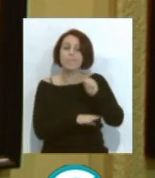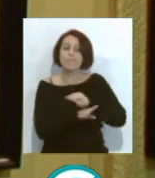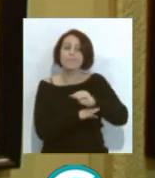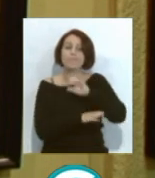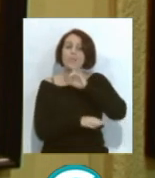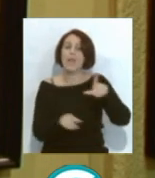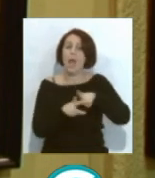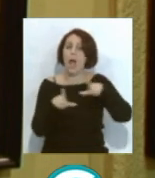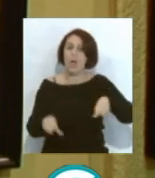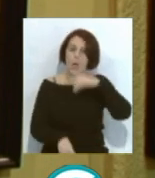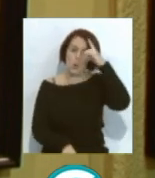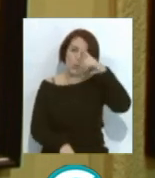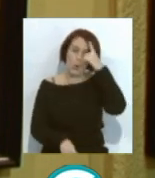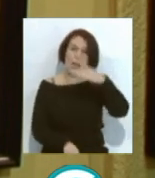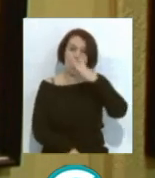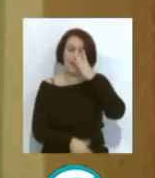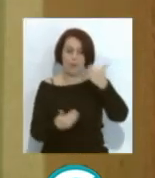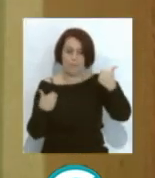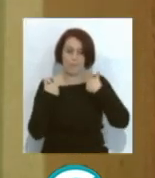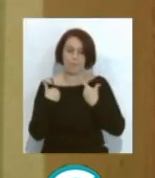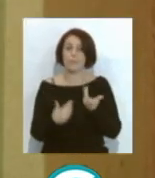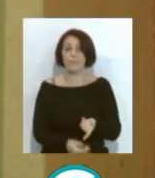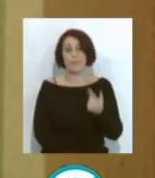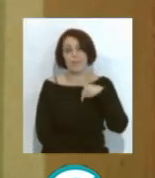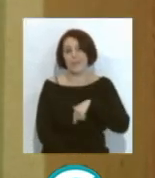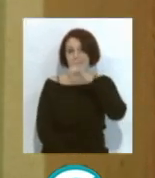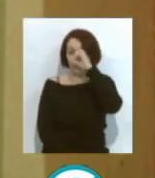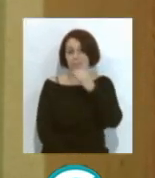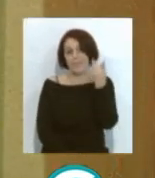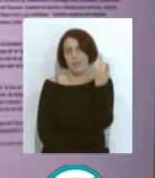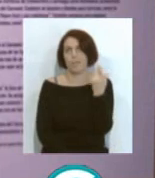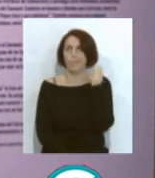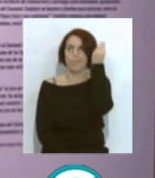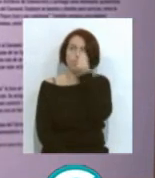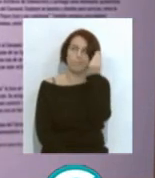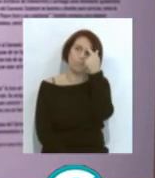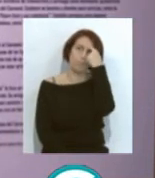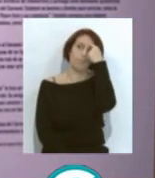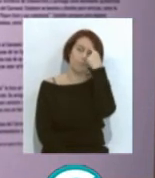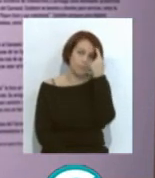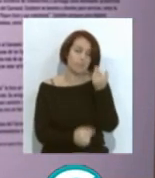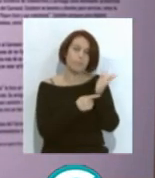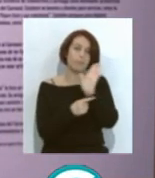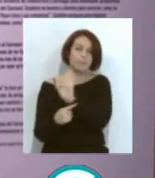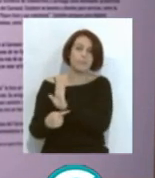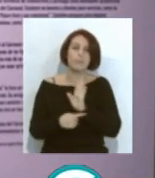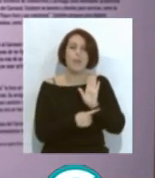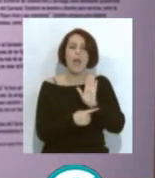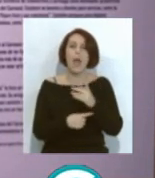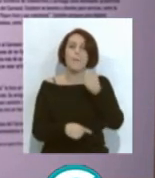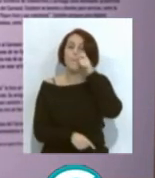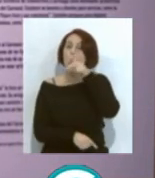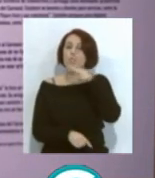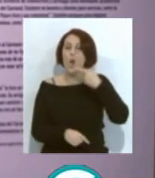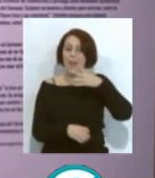el Aula de Cultura del Carnaval, que tuvo a bien esta magnífica idea de exponerlos en el Museo